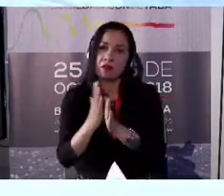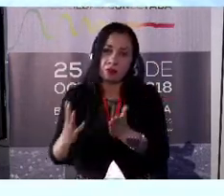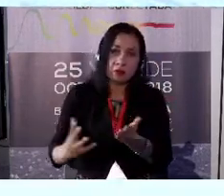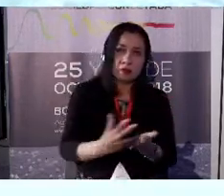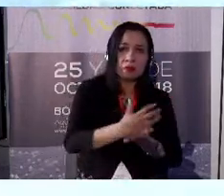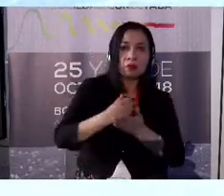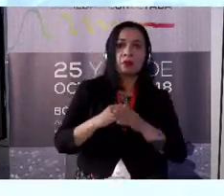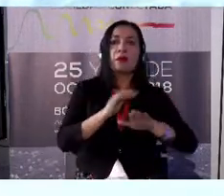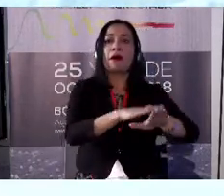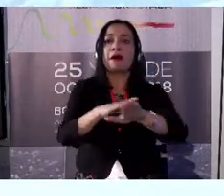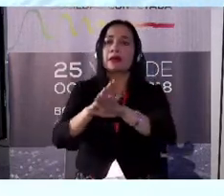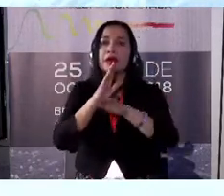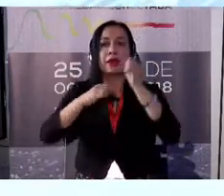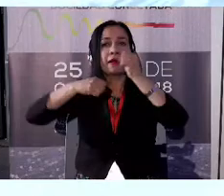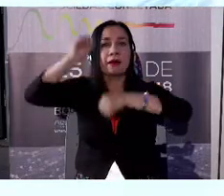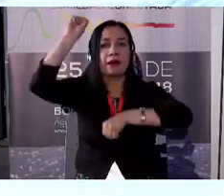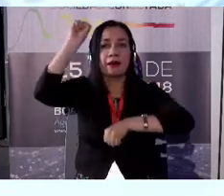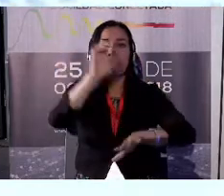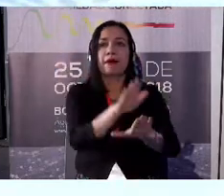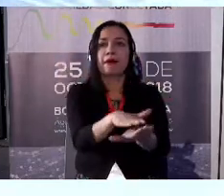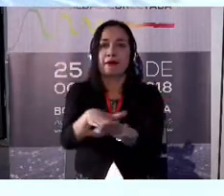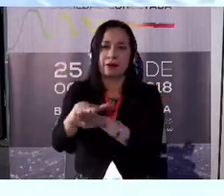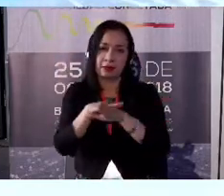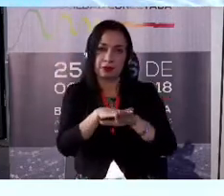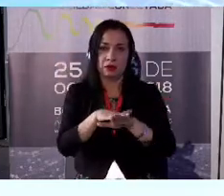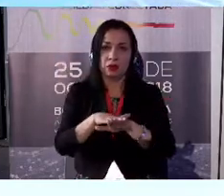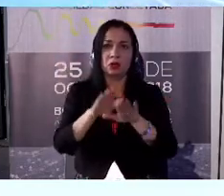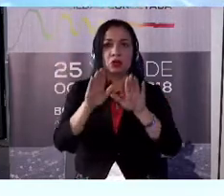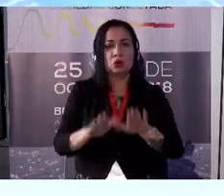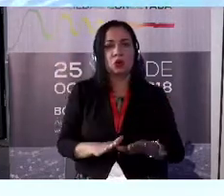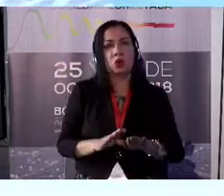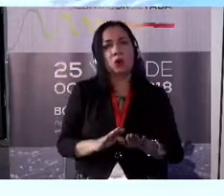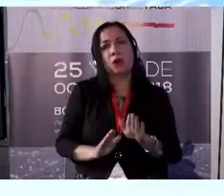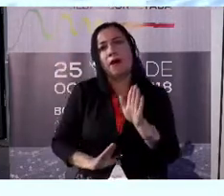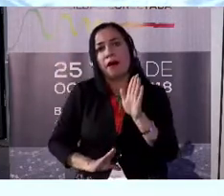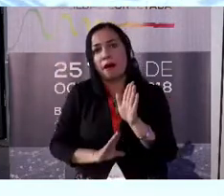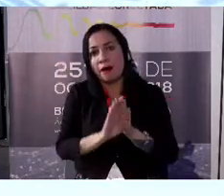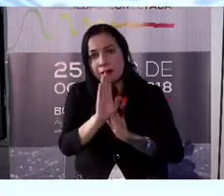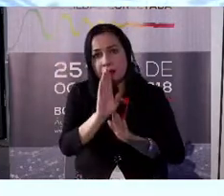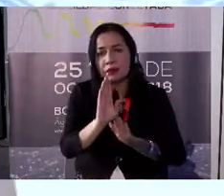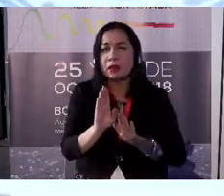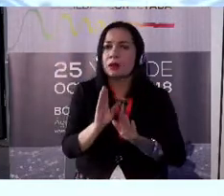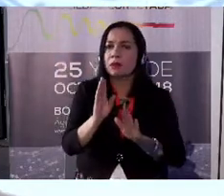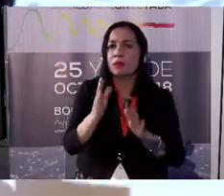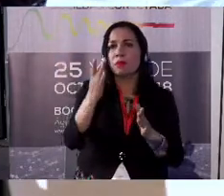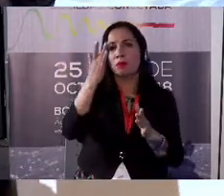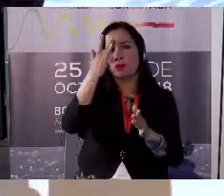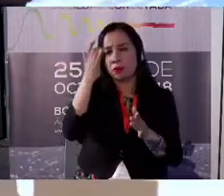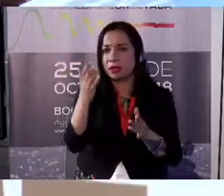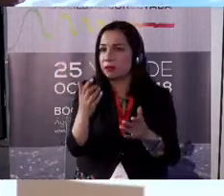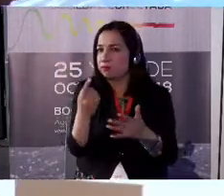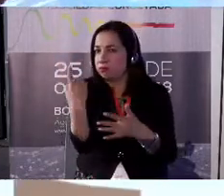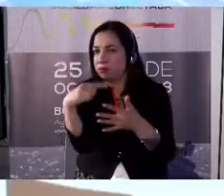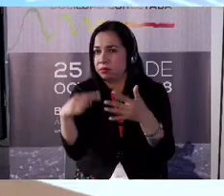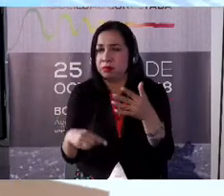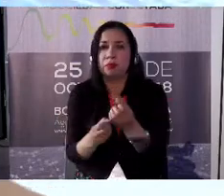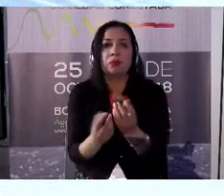quién va ganando. Y es ascendente en rondas múltiples por múltiples objetos.